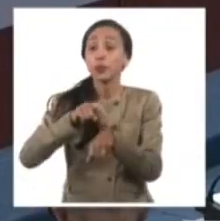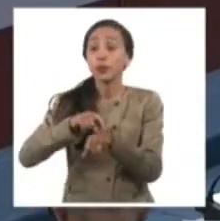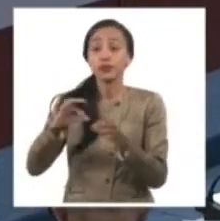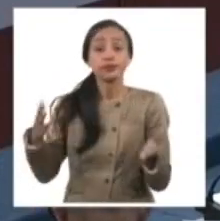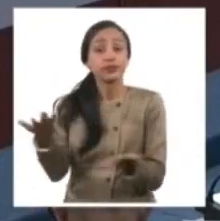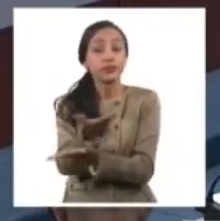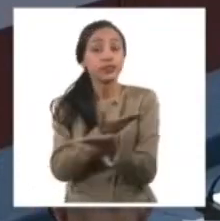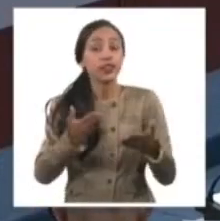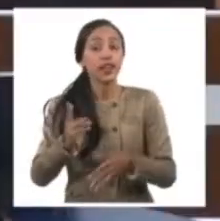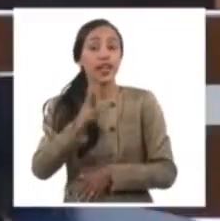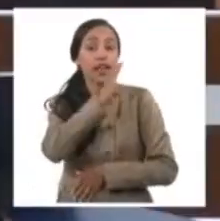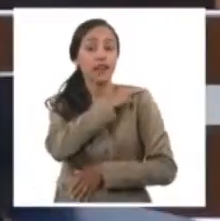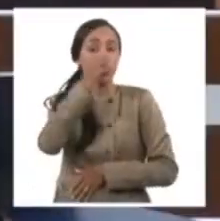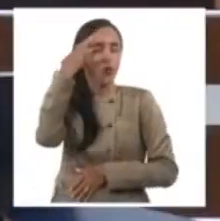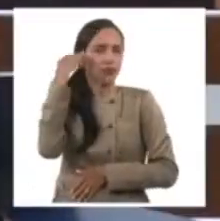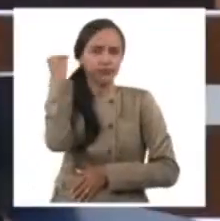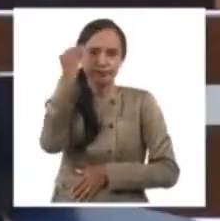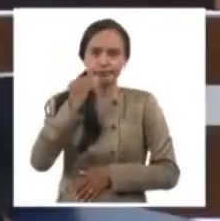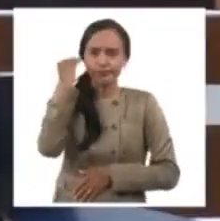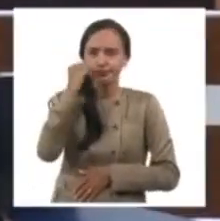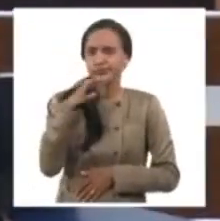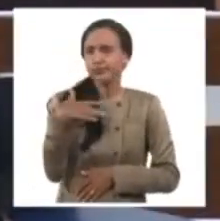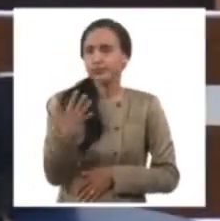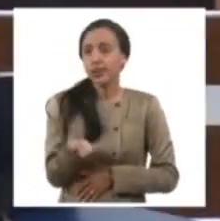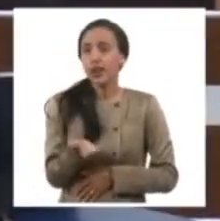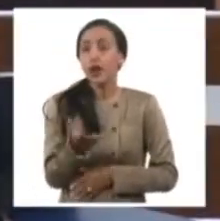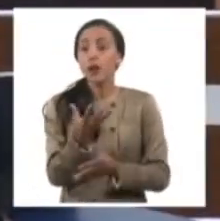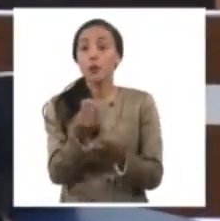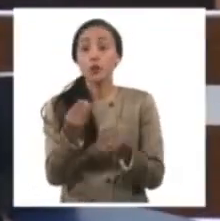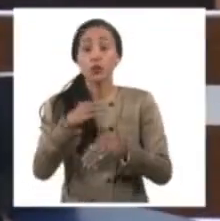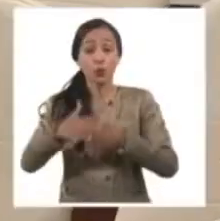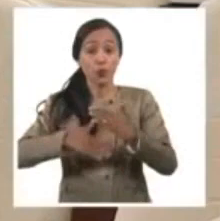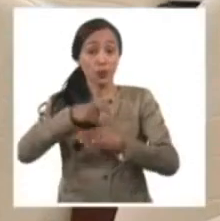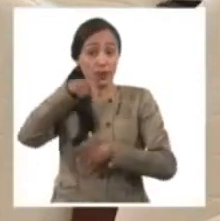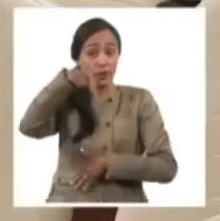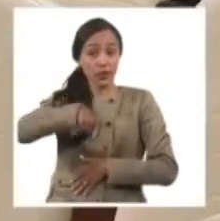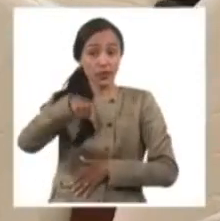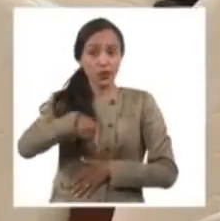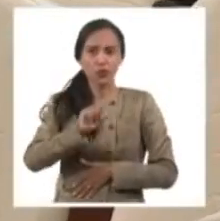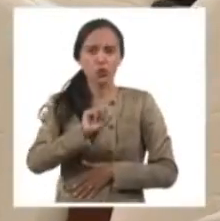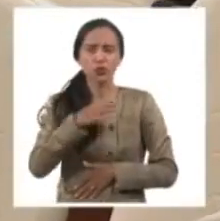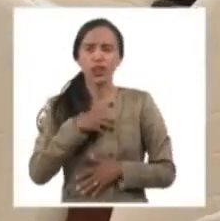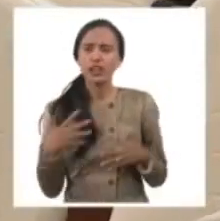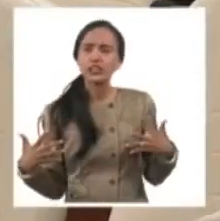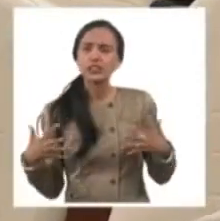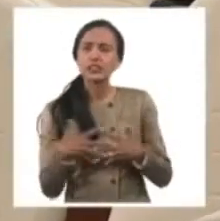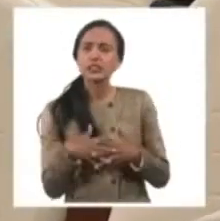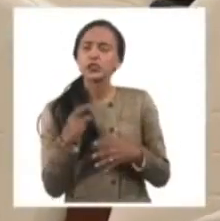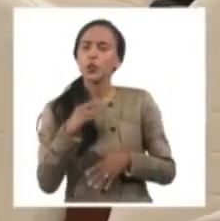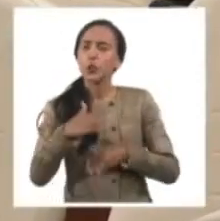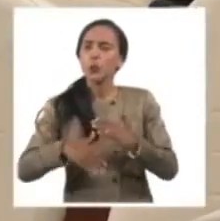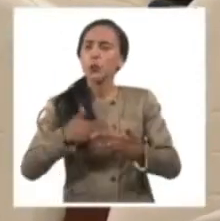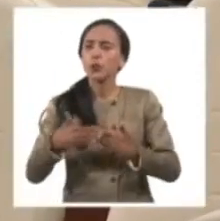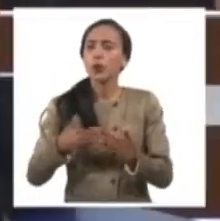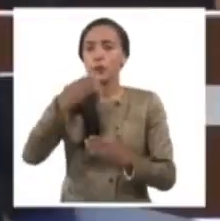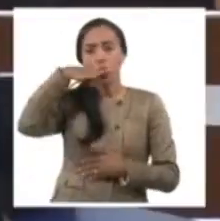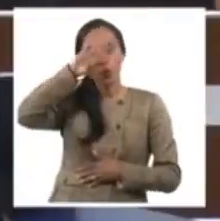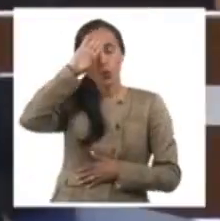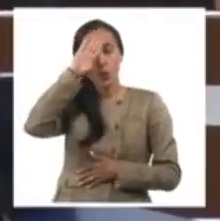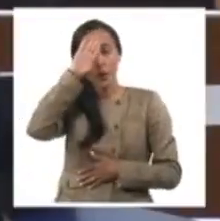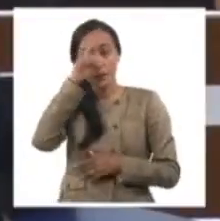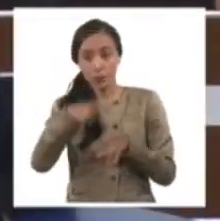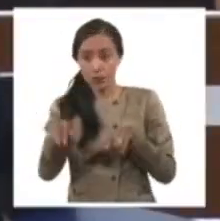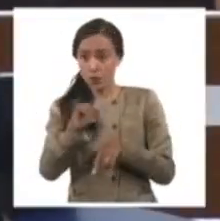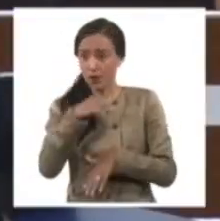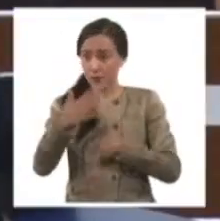intervención, el jefe de Estado reflexionó sobre que muchas de las complejidades de hoy no están relacionadas solo con las problemáticas de Cuba, sino con la